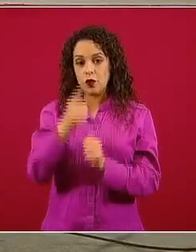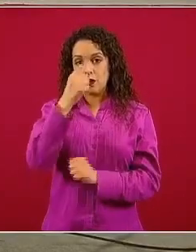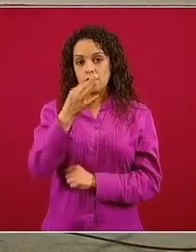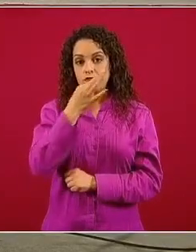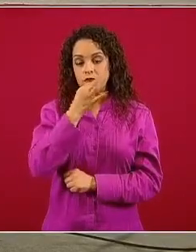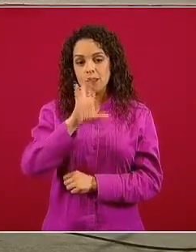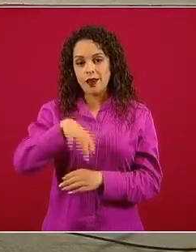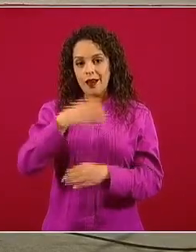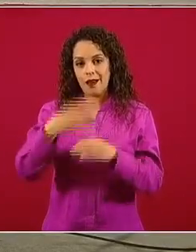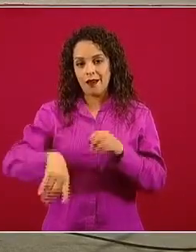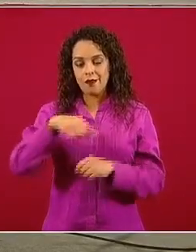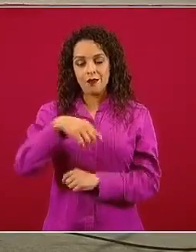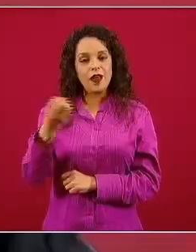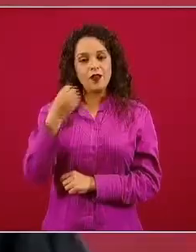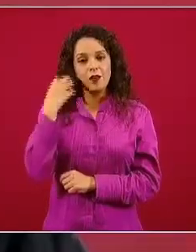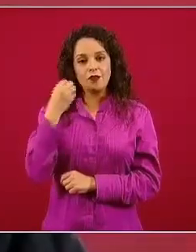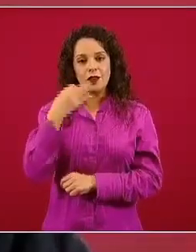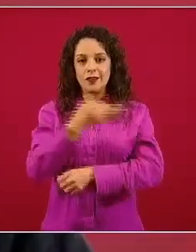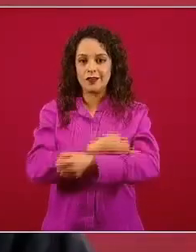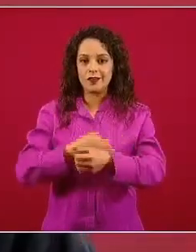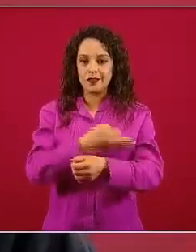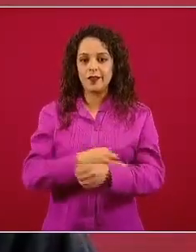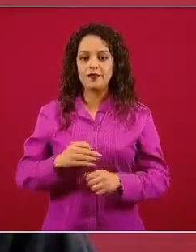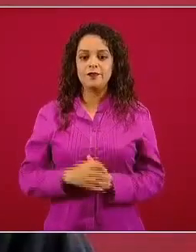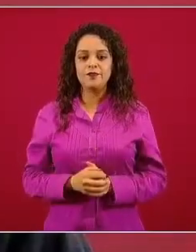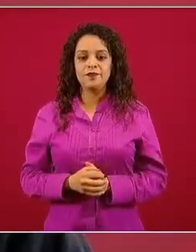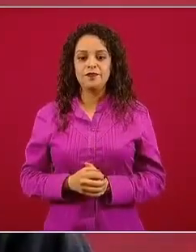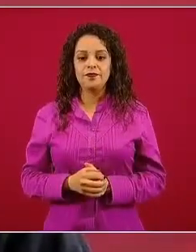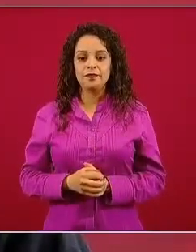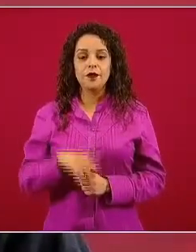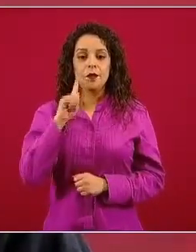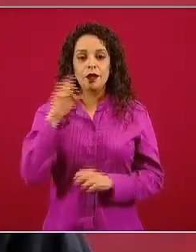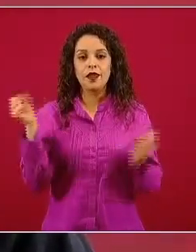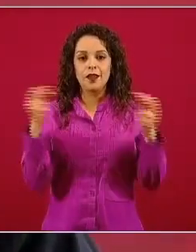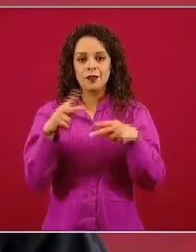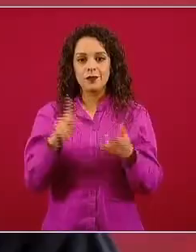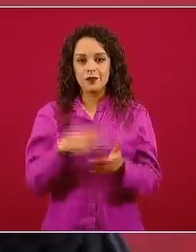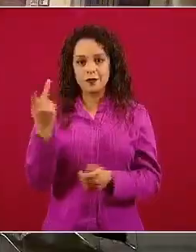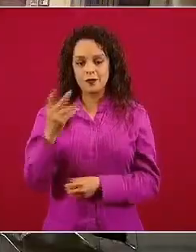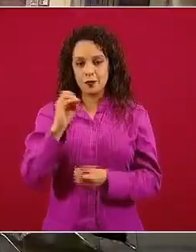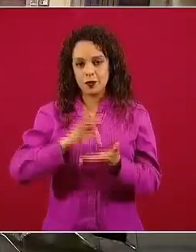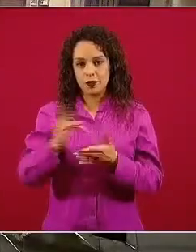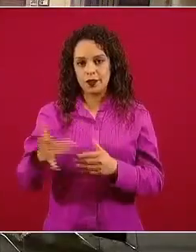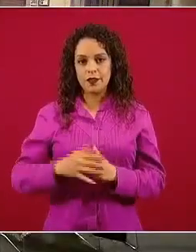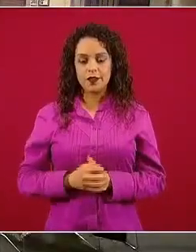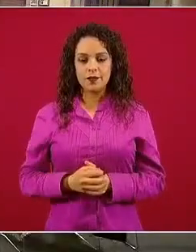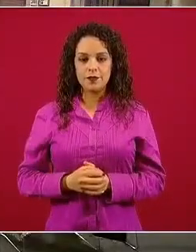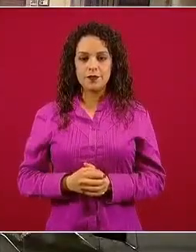hoy esta conferencia vespertina y pues esperamos vernos mañana nuevamente. Muchas gracias.